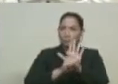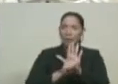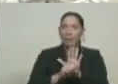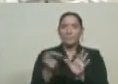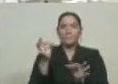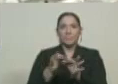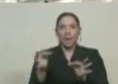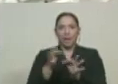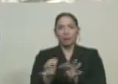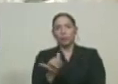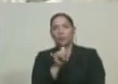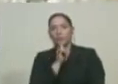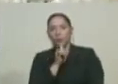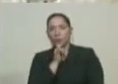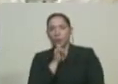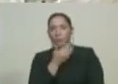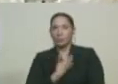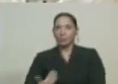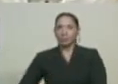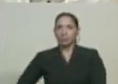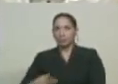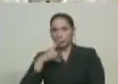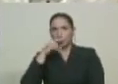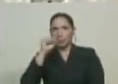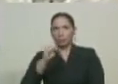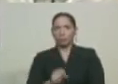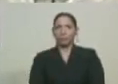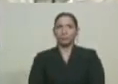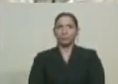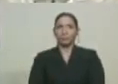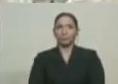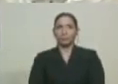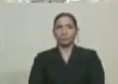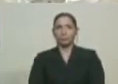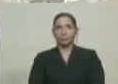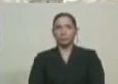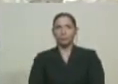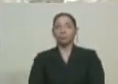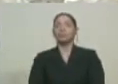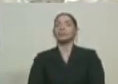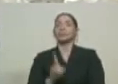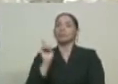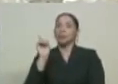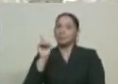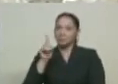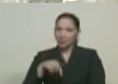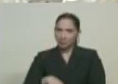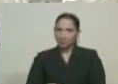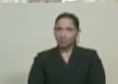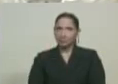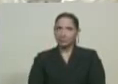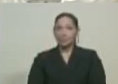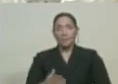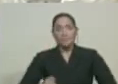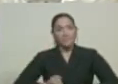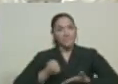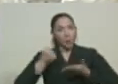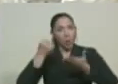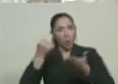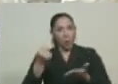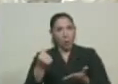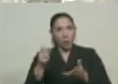informado el presidente de la República. Queremos también dar la buena noticia que el bono de reconversión